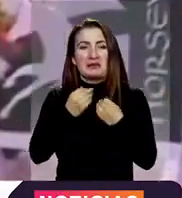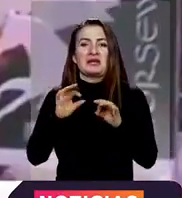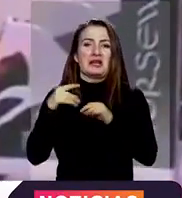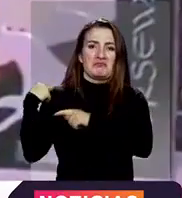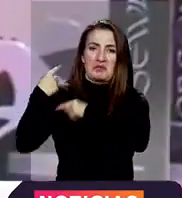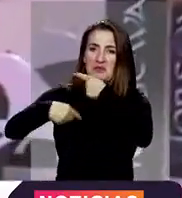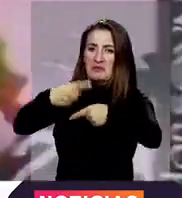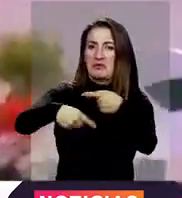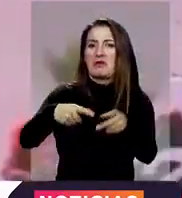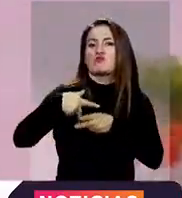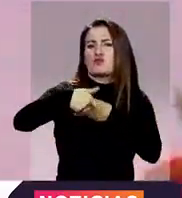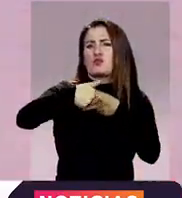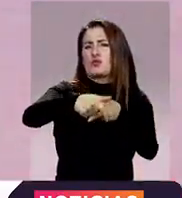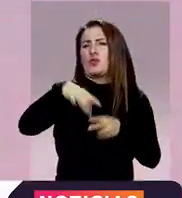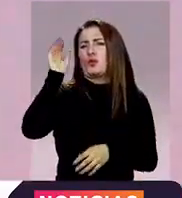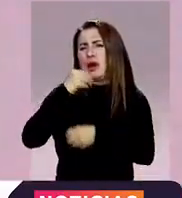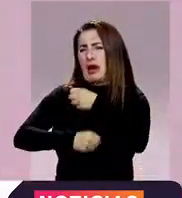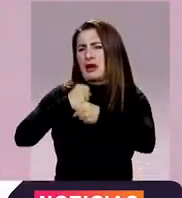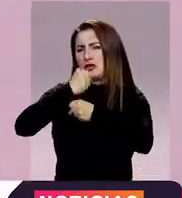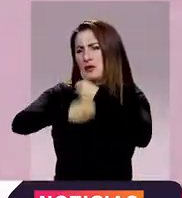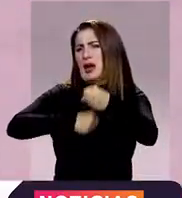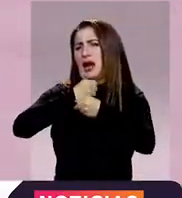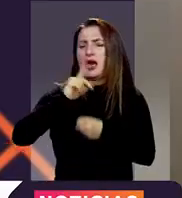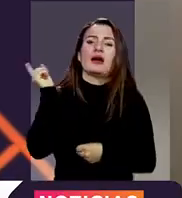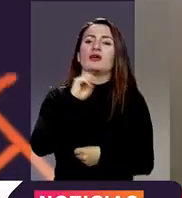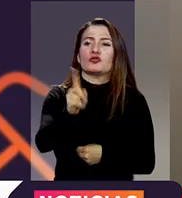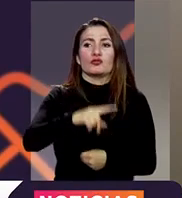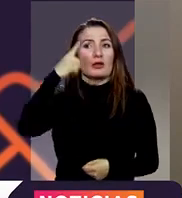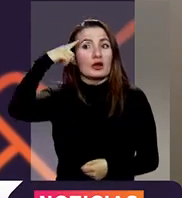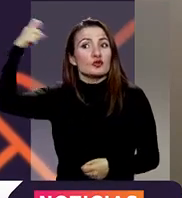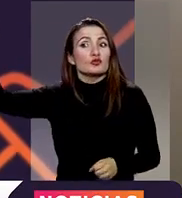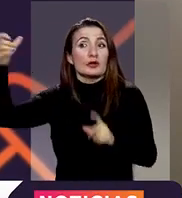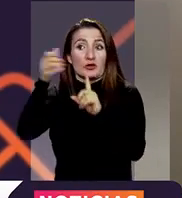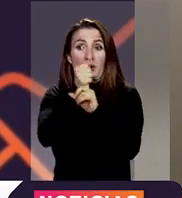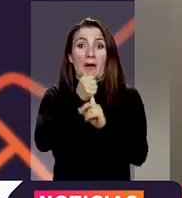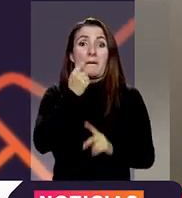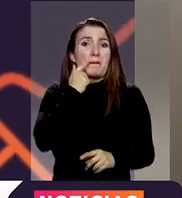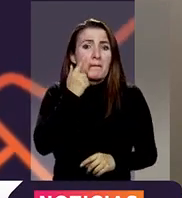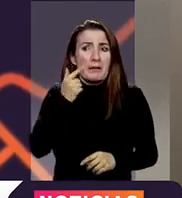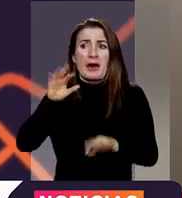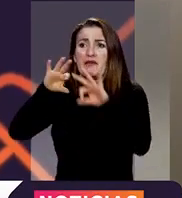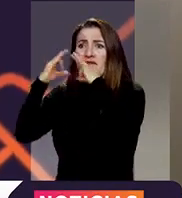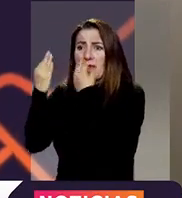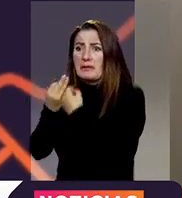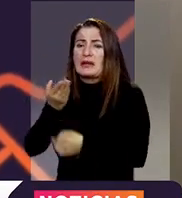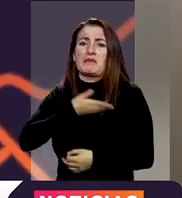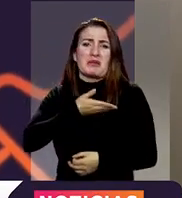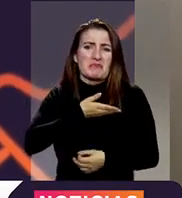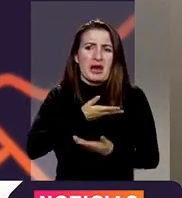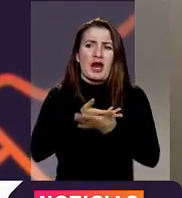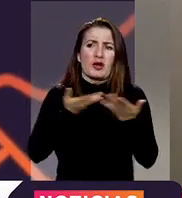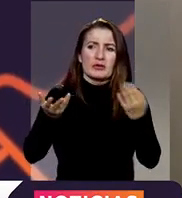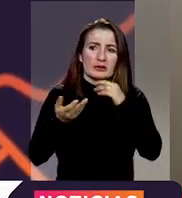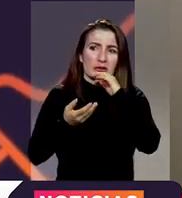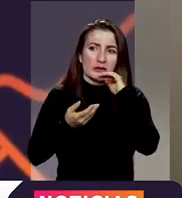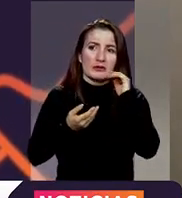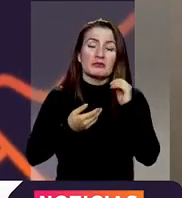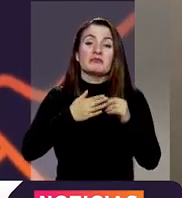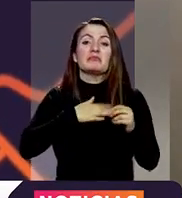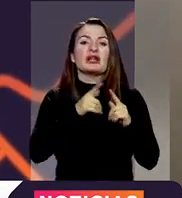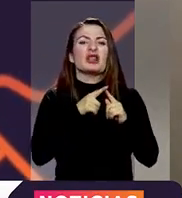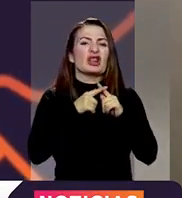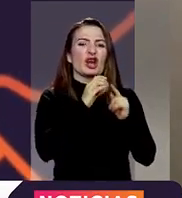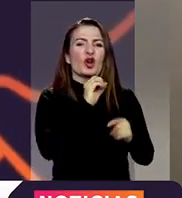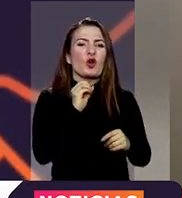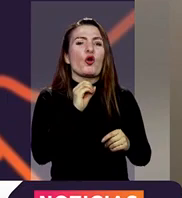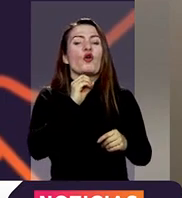esta disciplina desde hace décadas. Sí, claro, es un sueño cumplido, no solo mi papá sino toda mi familia, por el lado de mi mamá también. Mi tío Juan